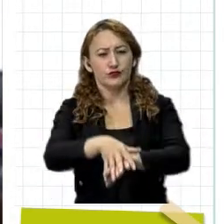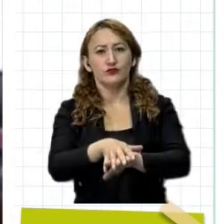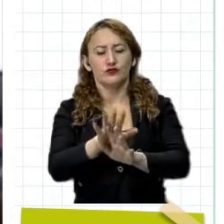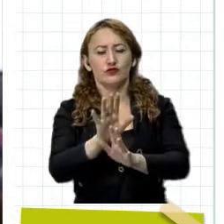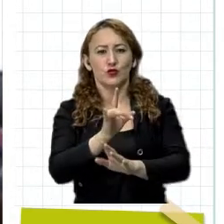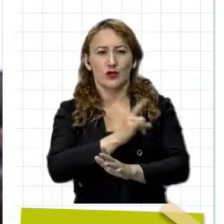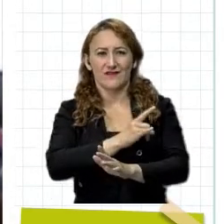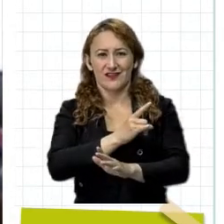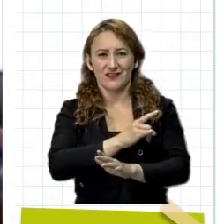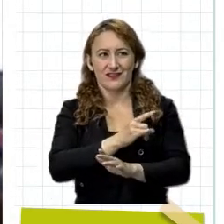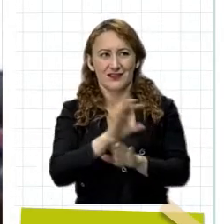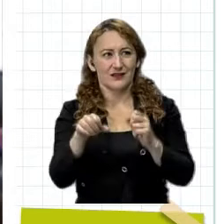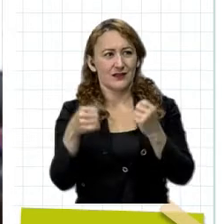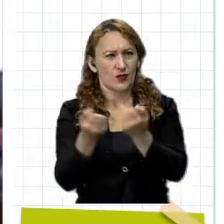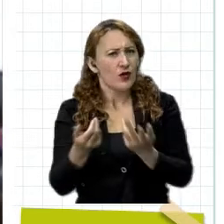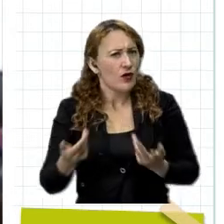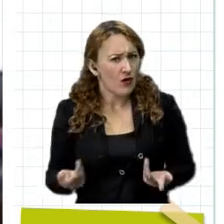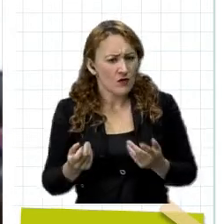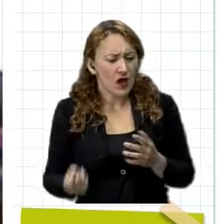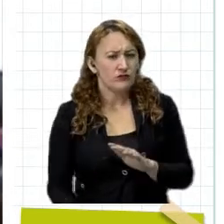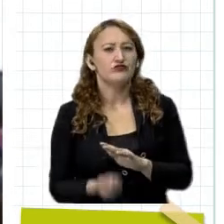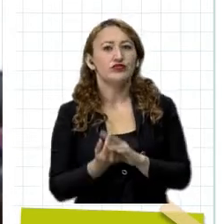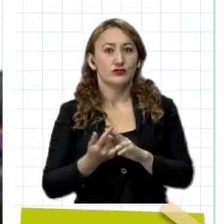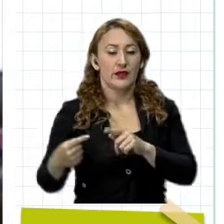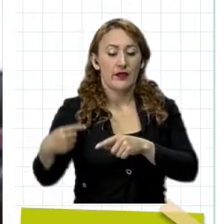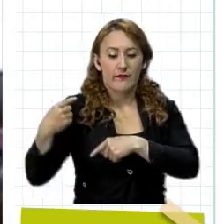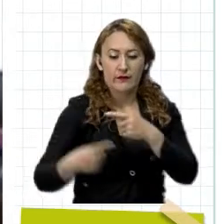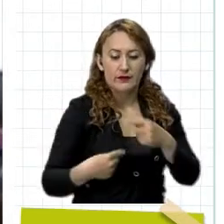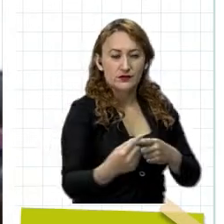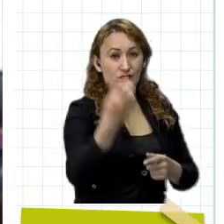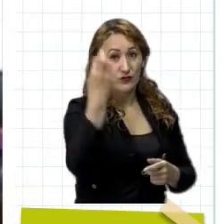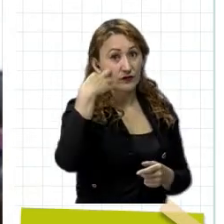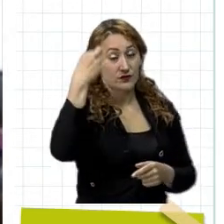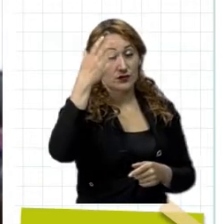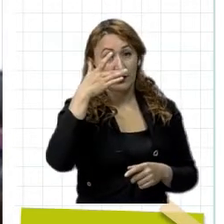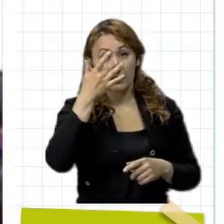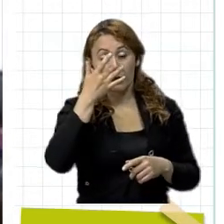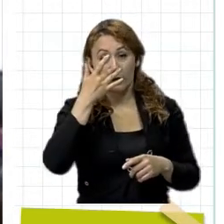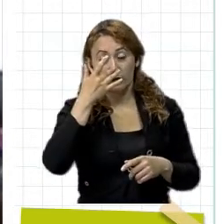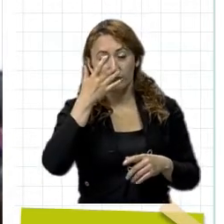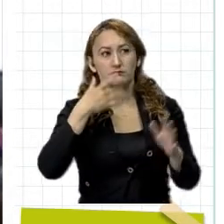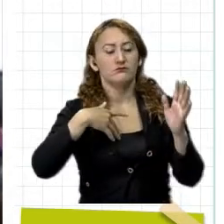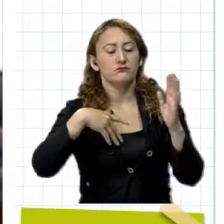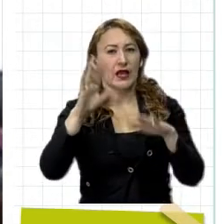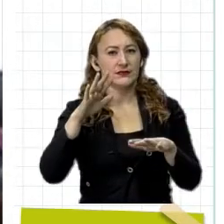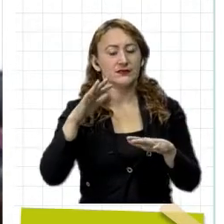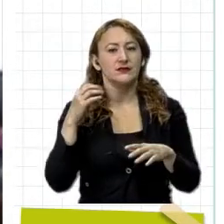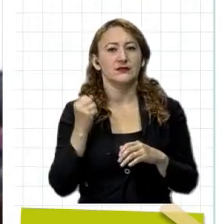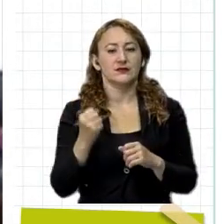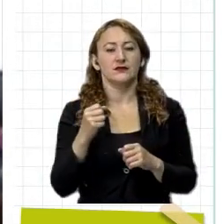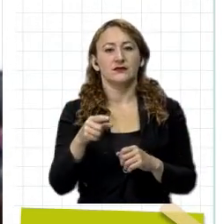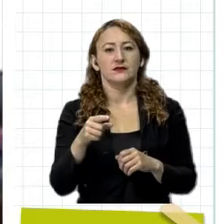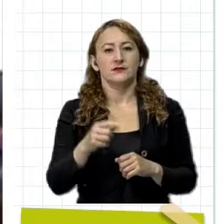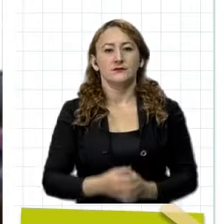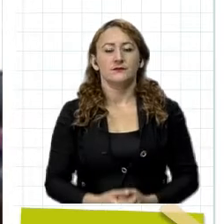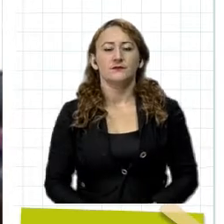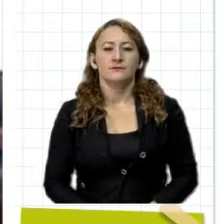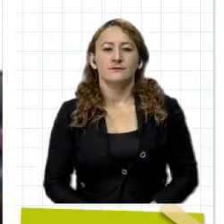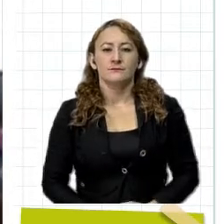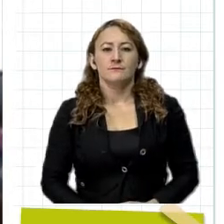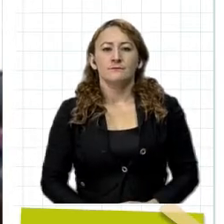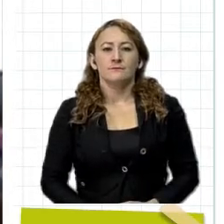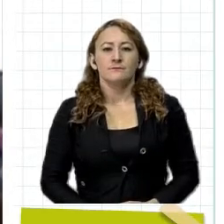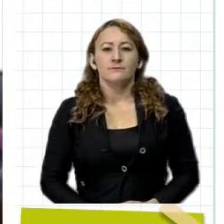universitarias, dando lugar a las primeras generaciones de profesionales negros, predominantemente masculinos.